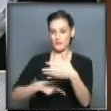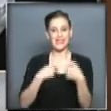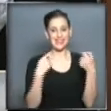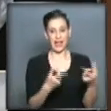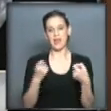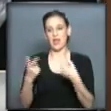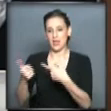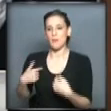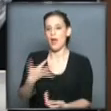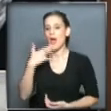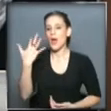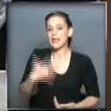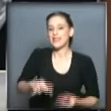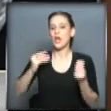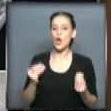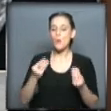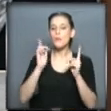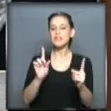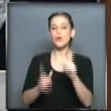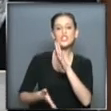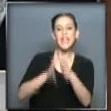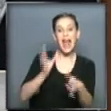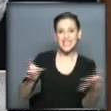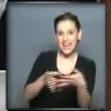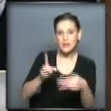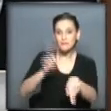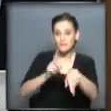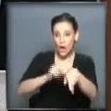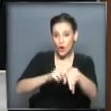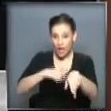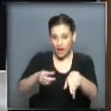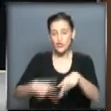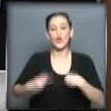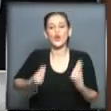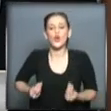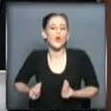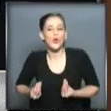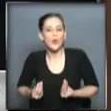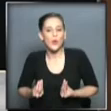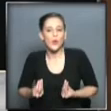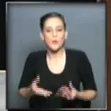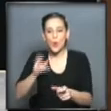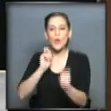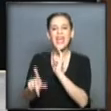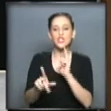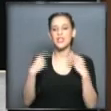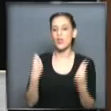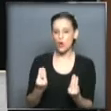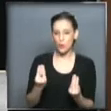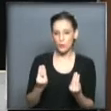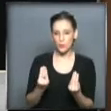dispongan desde la salida del tren, minuto a minuto, cómo fue las velocidades,